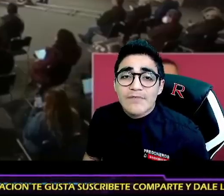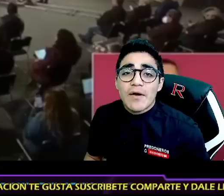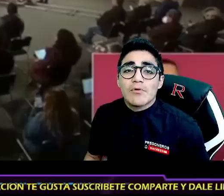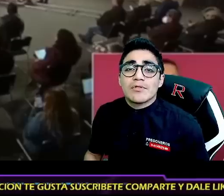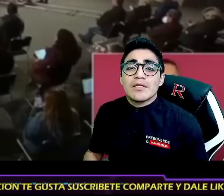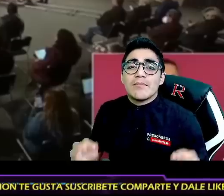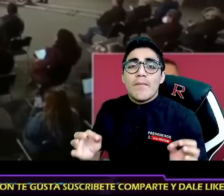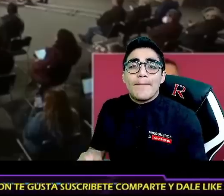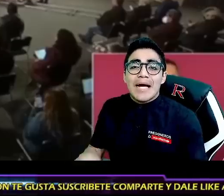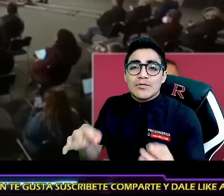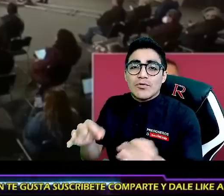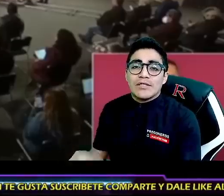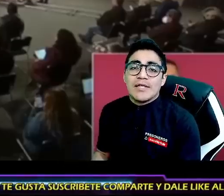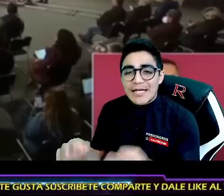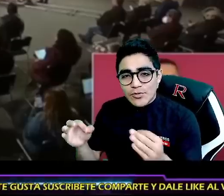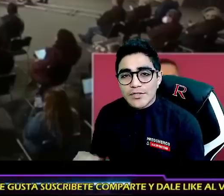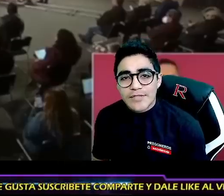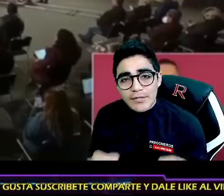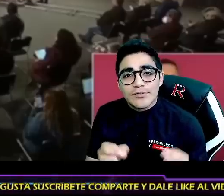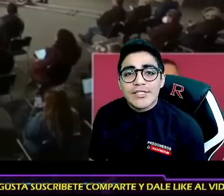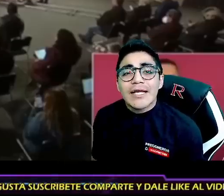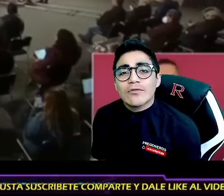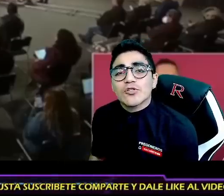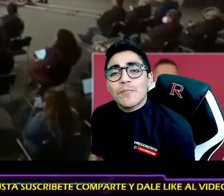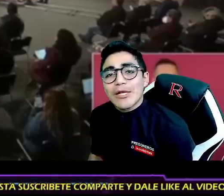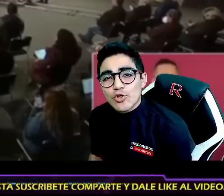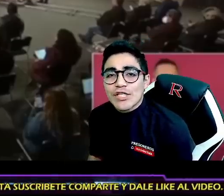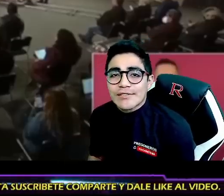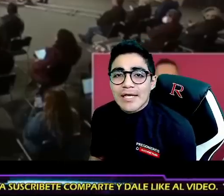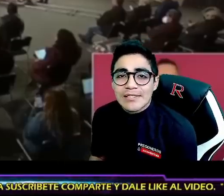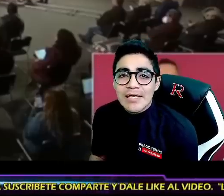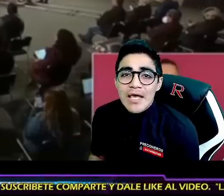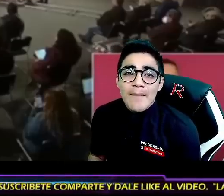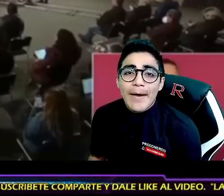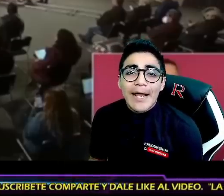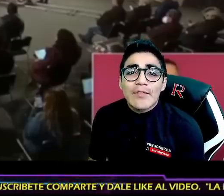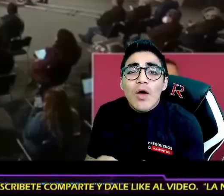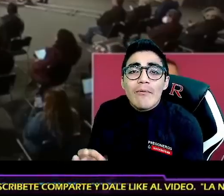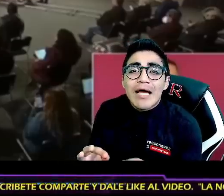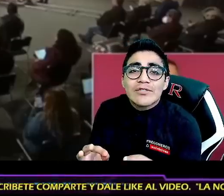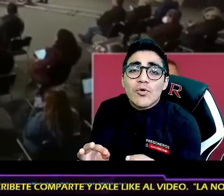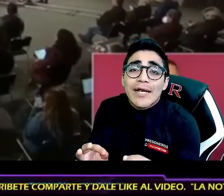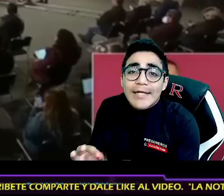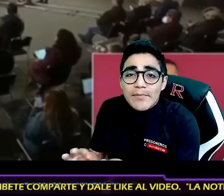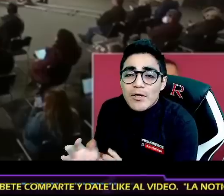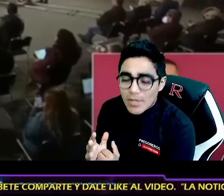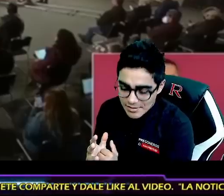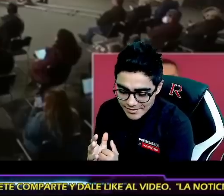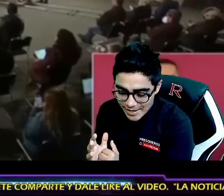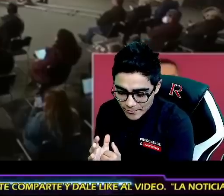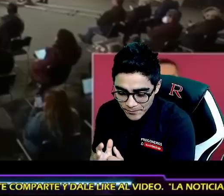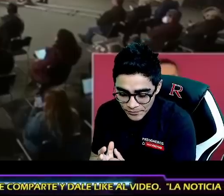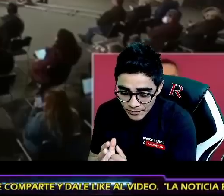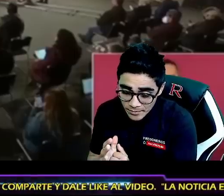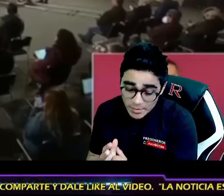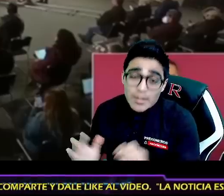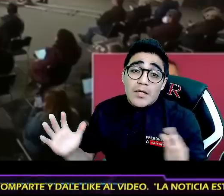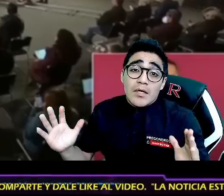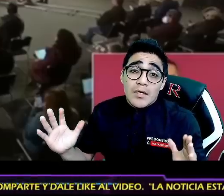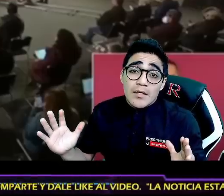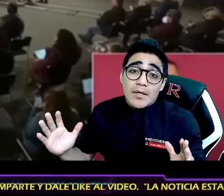ese famosísimo pacto de silencio que hicieron ciertos periodistas para no hablar sobre el crimen organizado